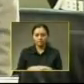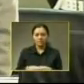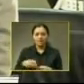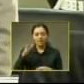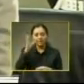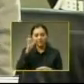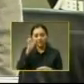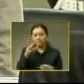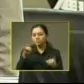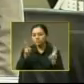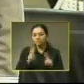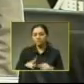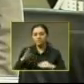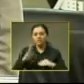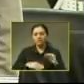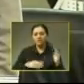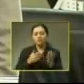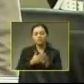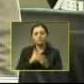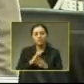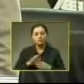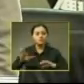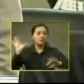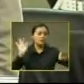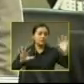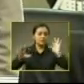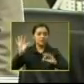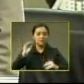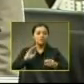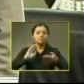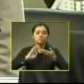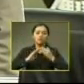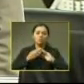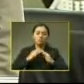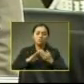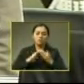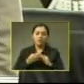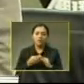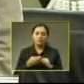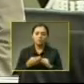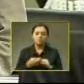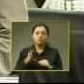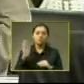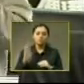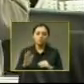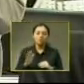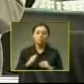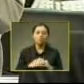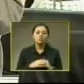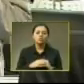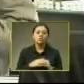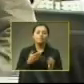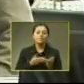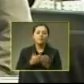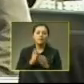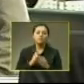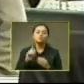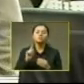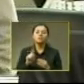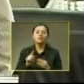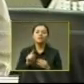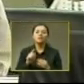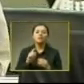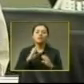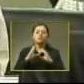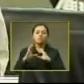Creemos también que los medios alternativos y comunitarios son medios de comunicación que